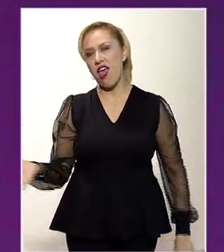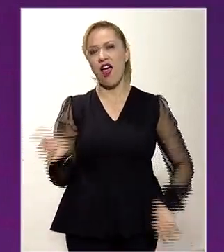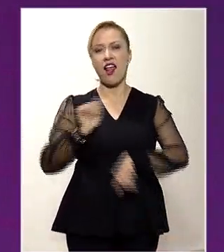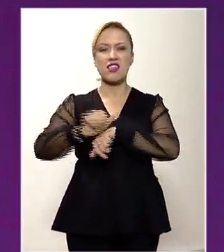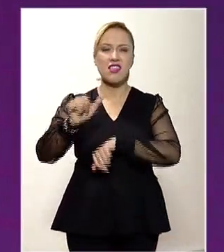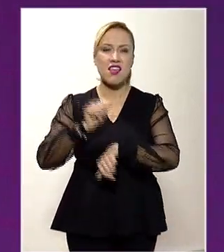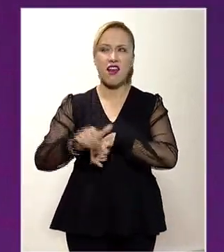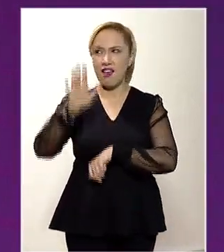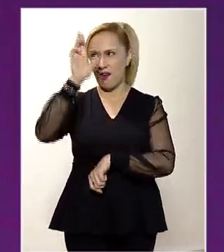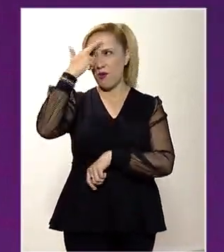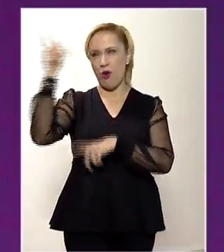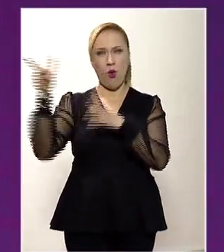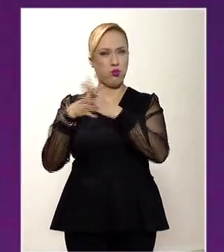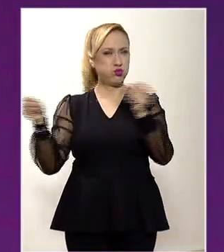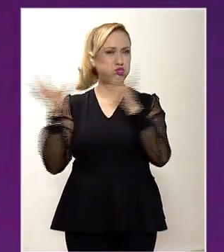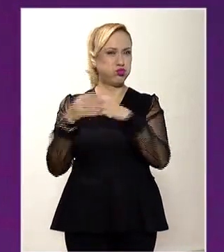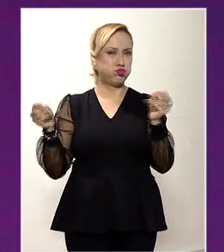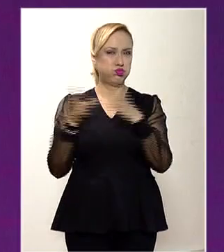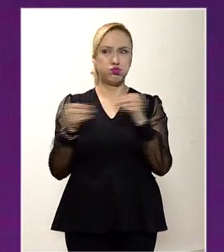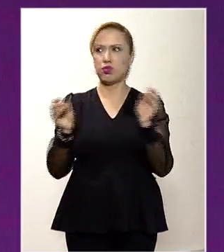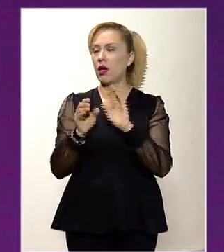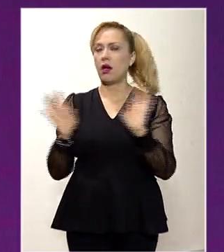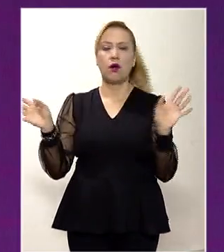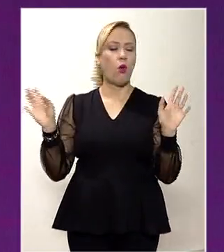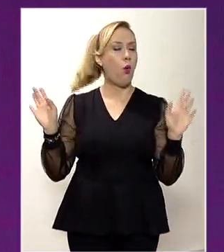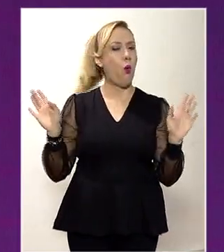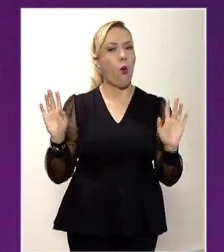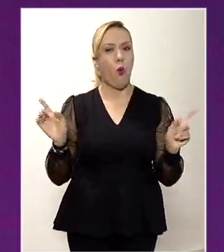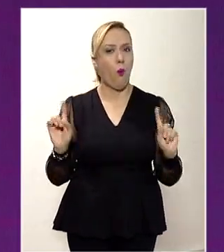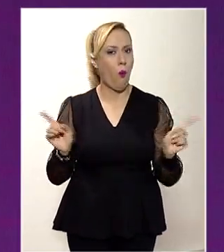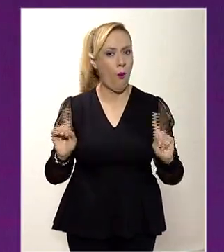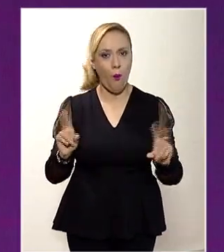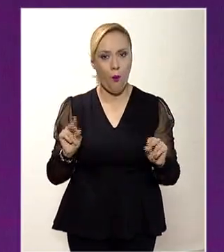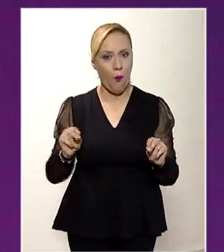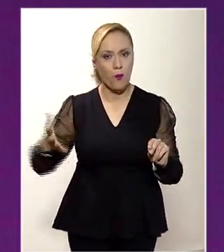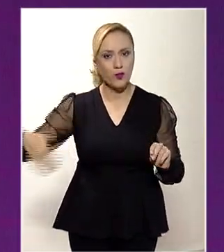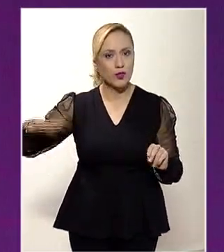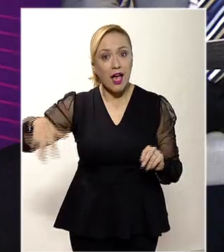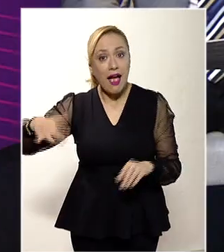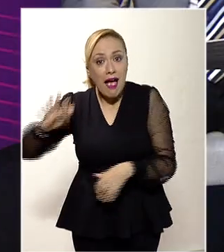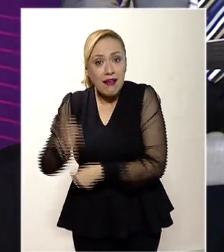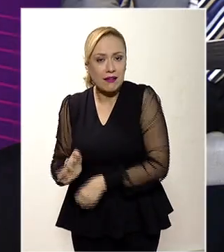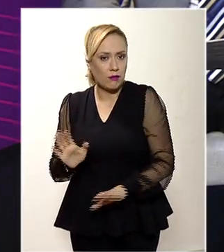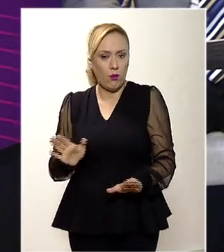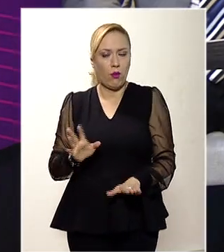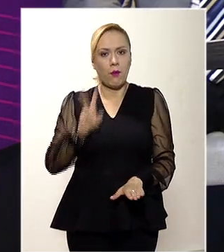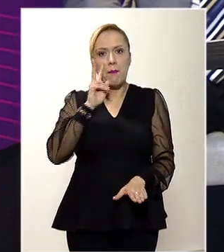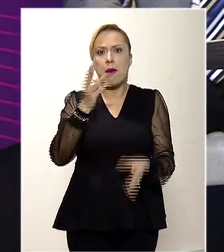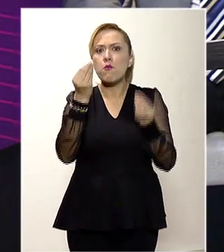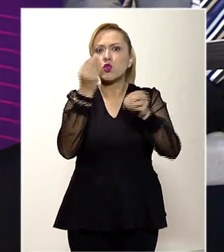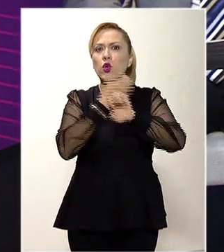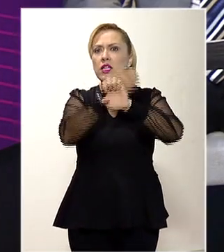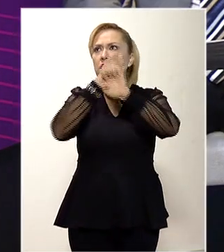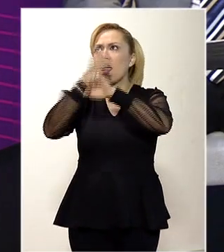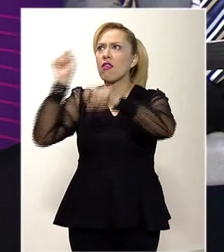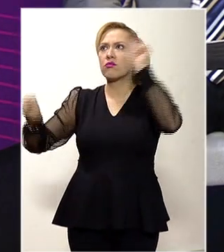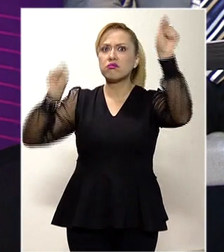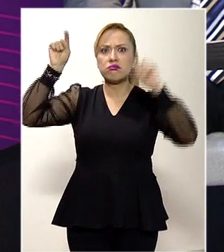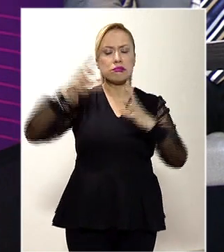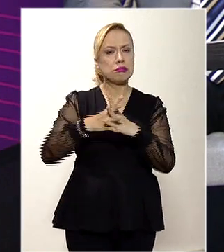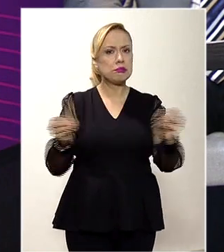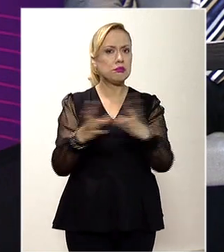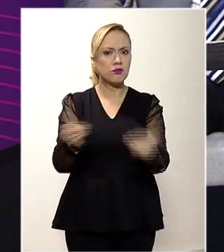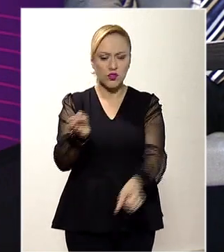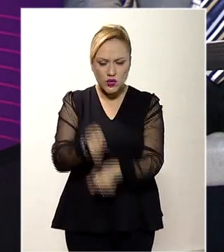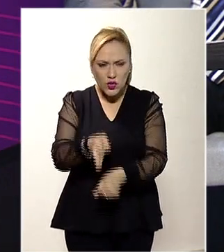ya se acabó y ahora sí vamos a buscar a los desaparecidos. Ahorita tenemos personas desapareciendo en muchos estados del país en este momento, ¿no?